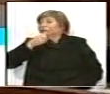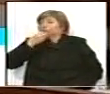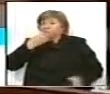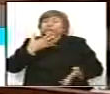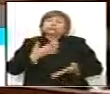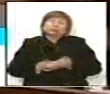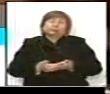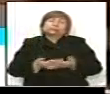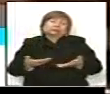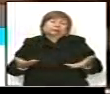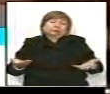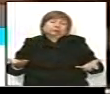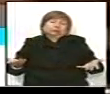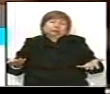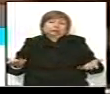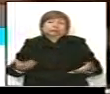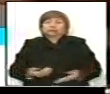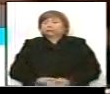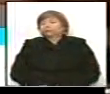bueno.